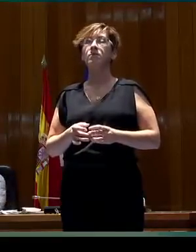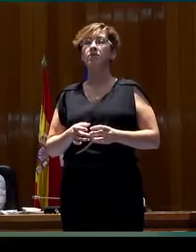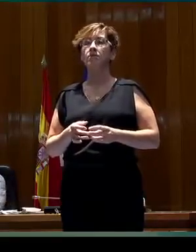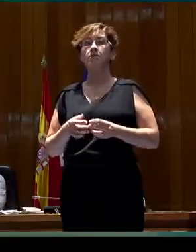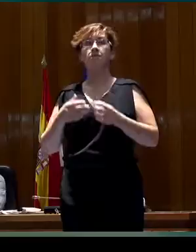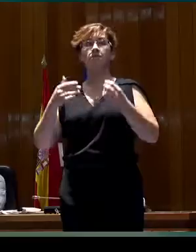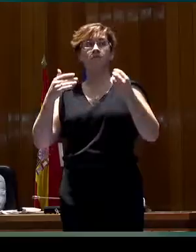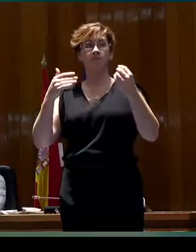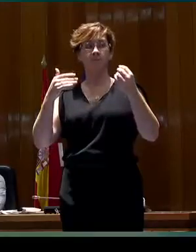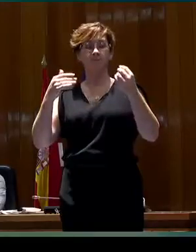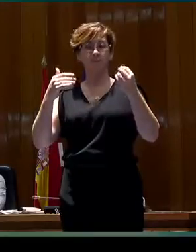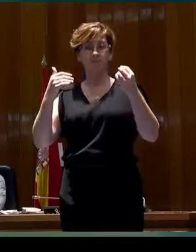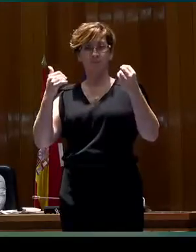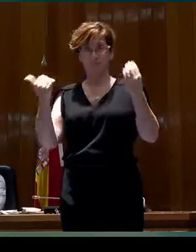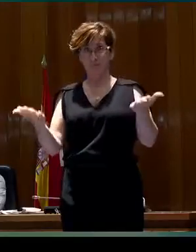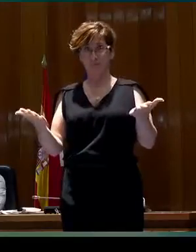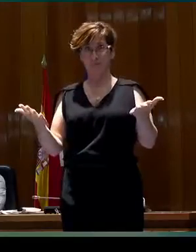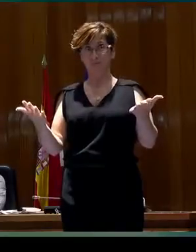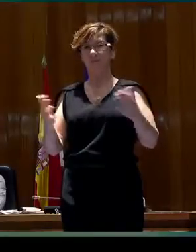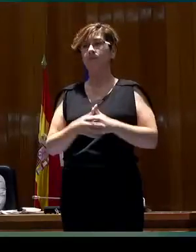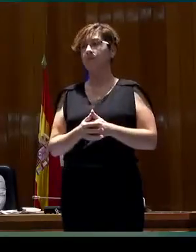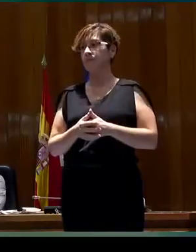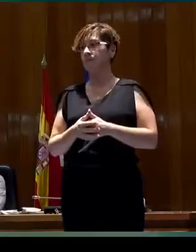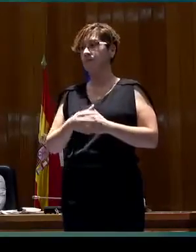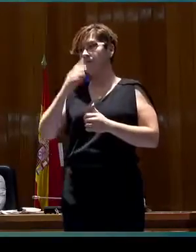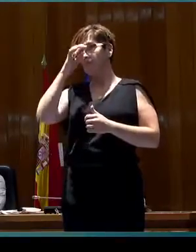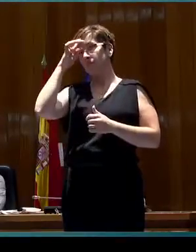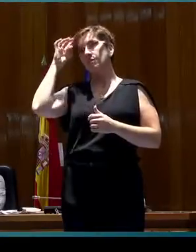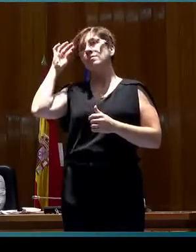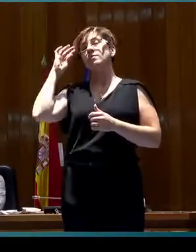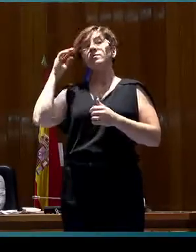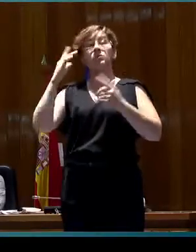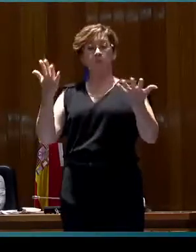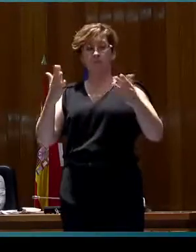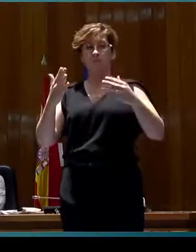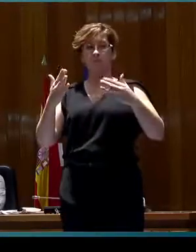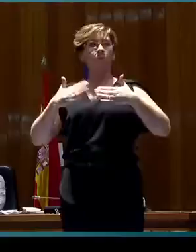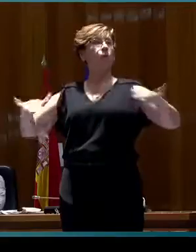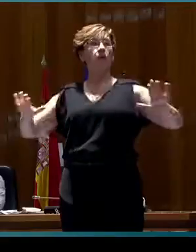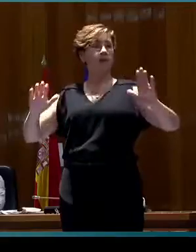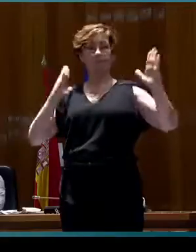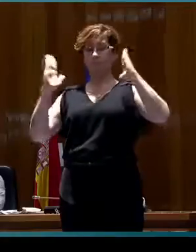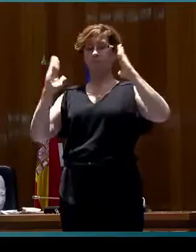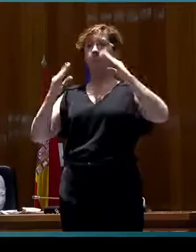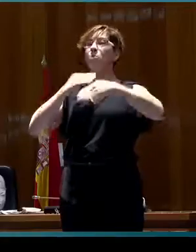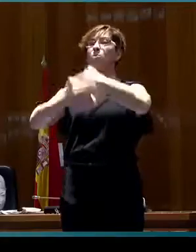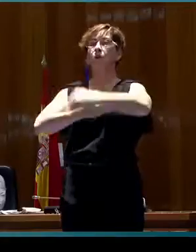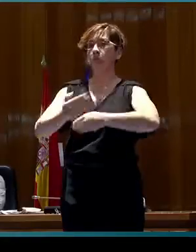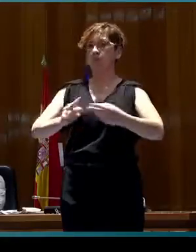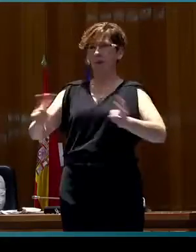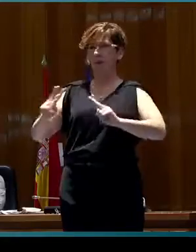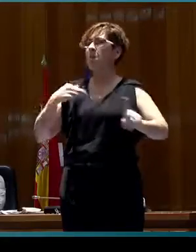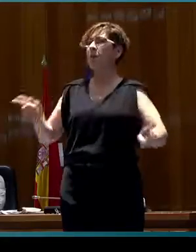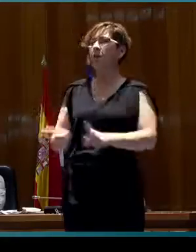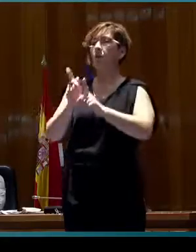Por tanto, a grosso modo podemos decir que los procesos de interpretación, tanto en lenguas